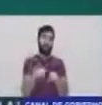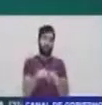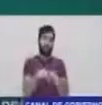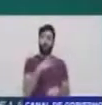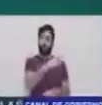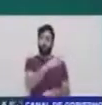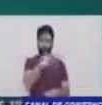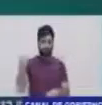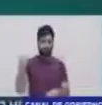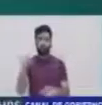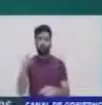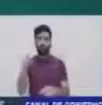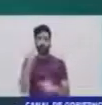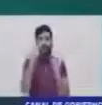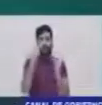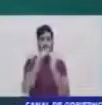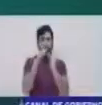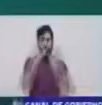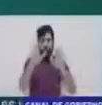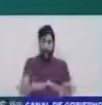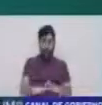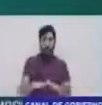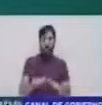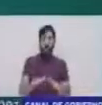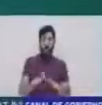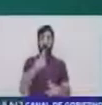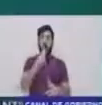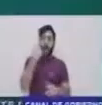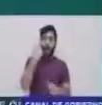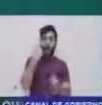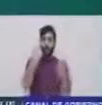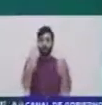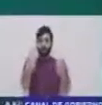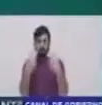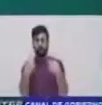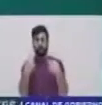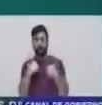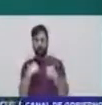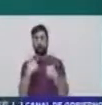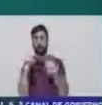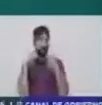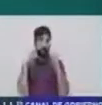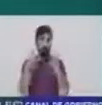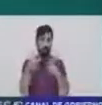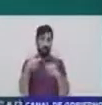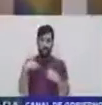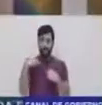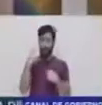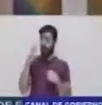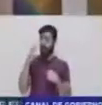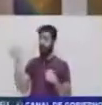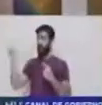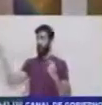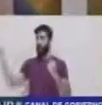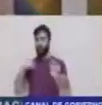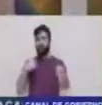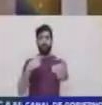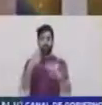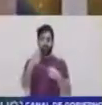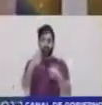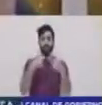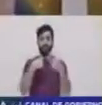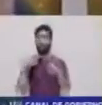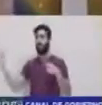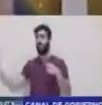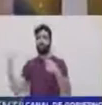con nosotros también compartiendo, pues tenemos una comunicación bidireccional, que es lo más importante. Sí, definitivamente. definitivamente este es